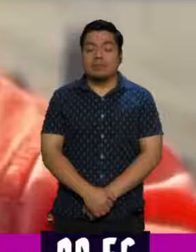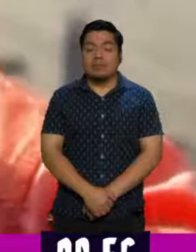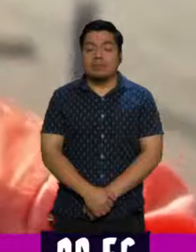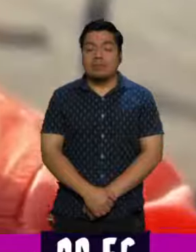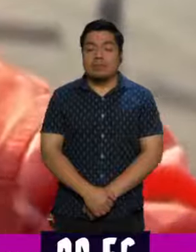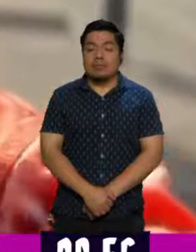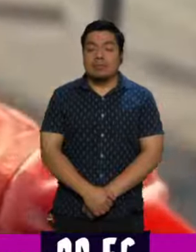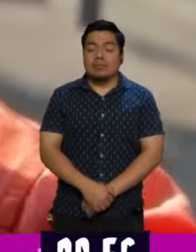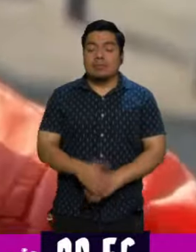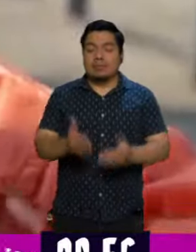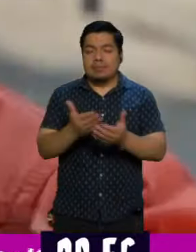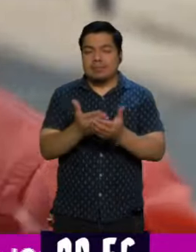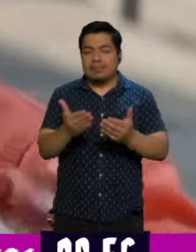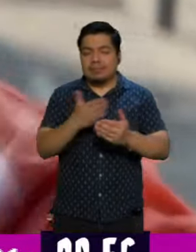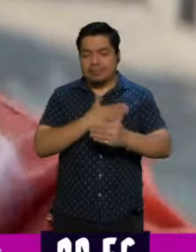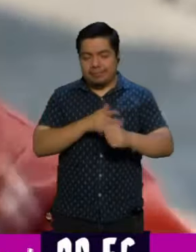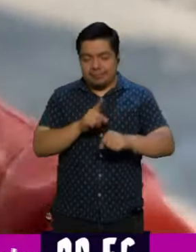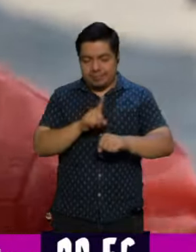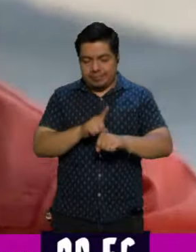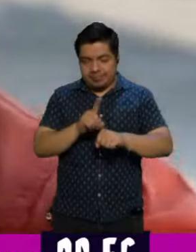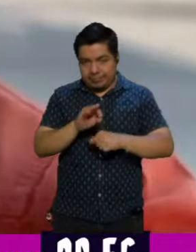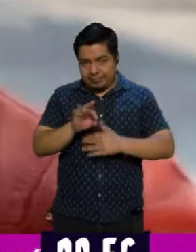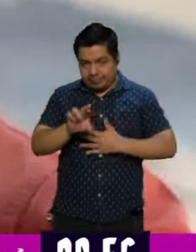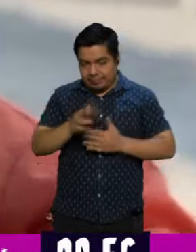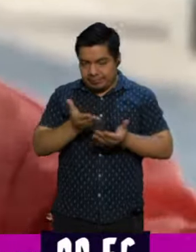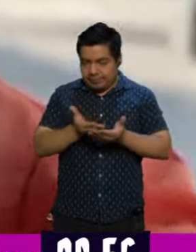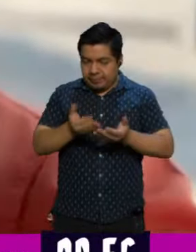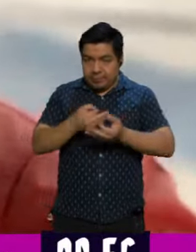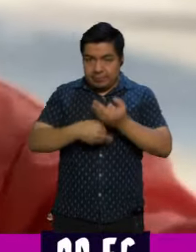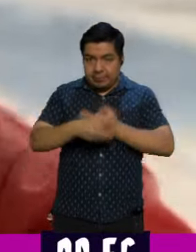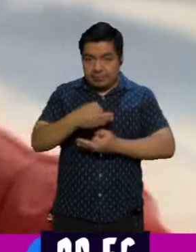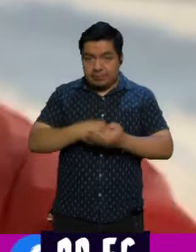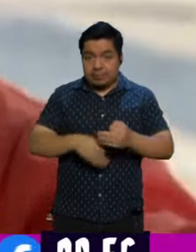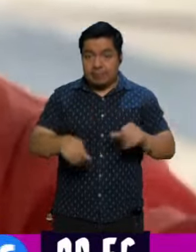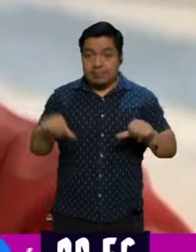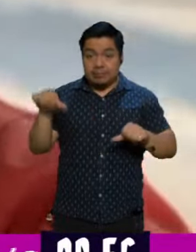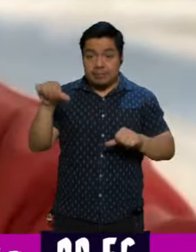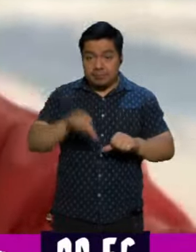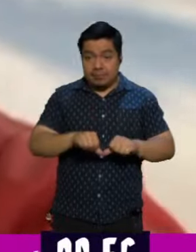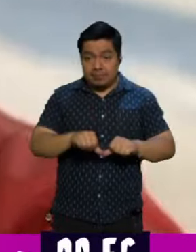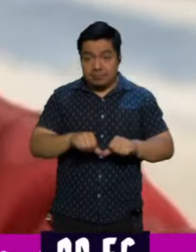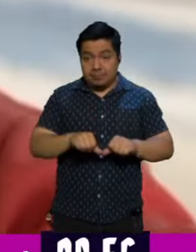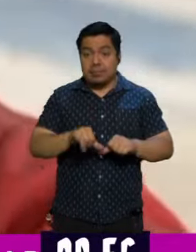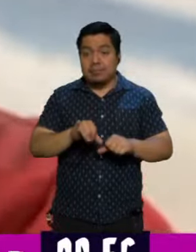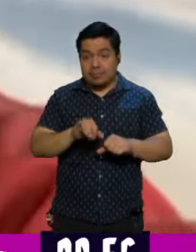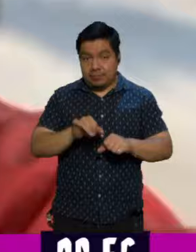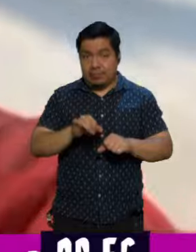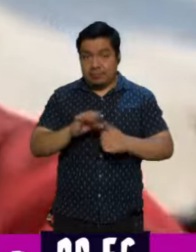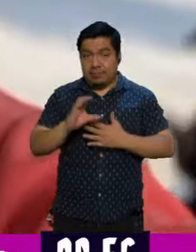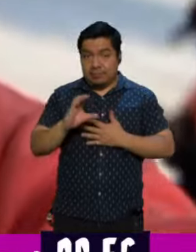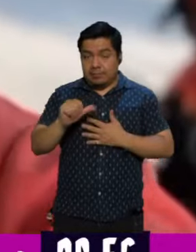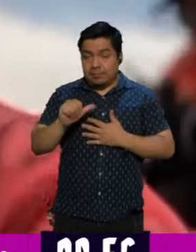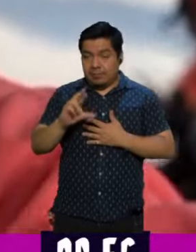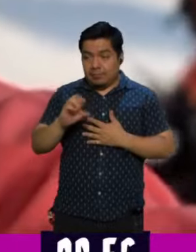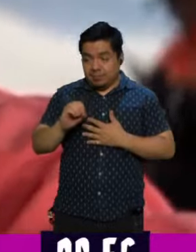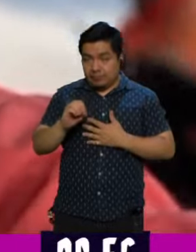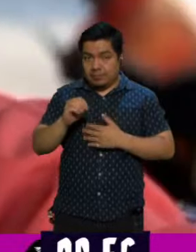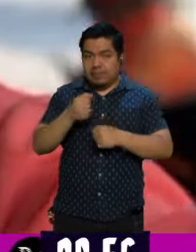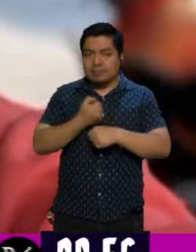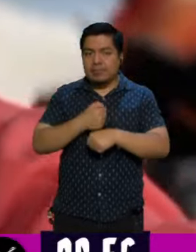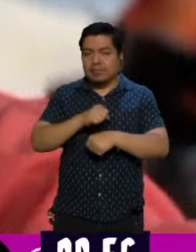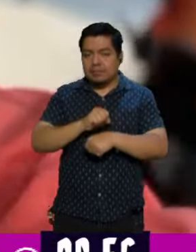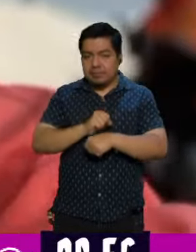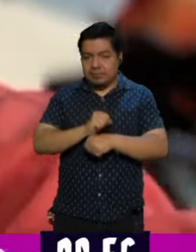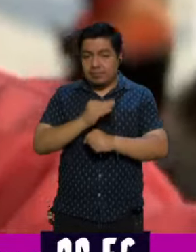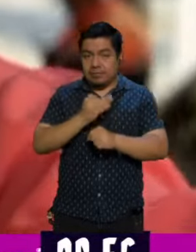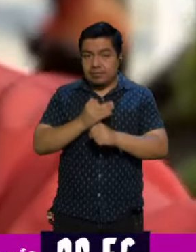A ti y a toda la gente que nos ve por acá, por Capital 21, llegó el momento de nuestro Cácaro de la semana y esta vez voy a